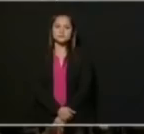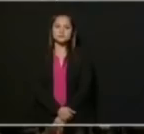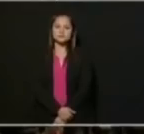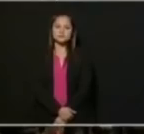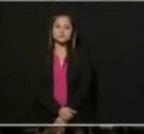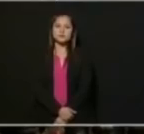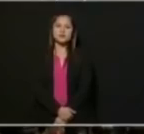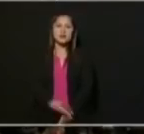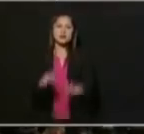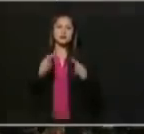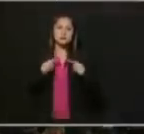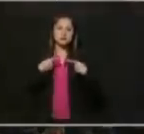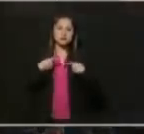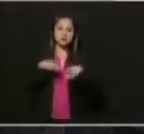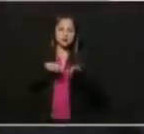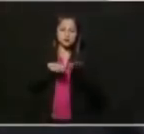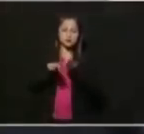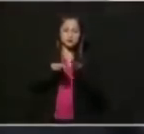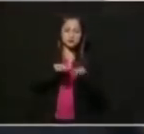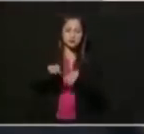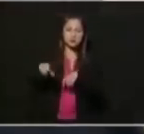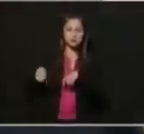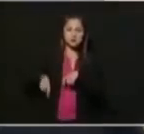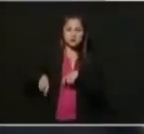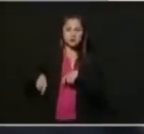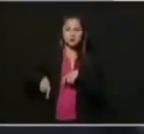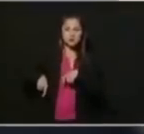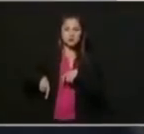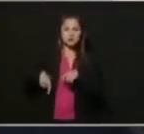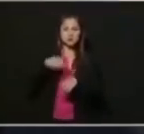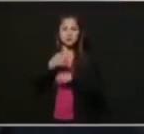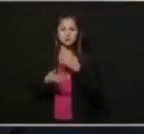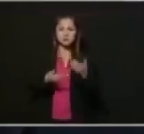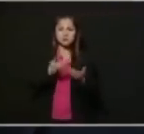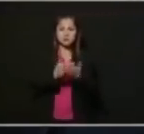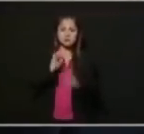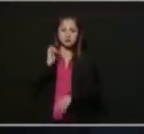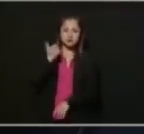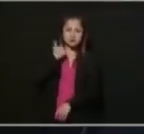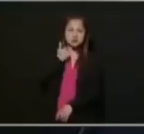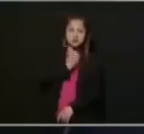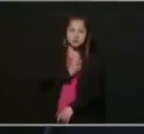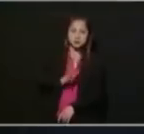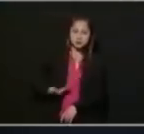funcionarios públicos, sean civiles o militares.